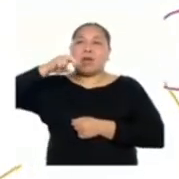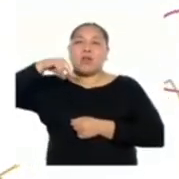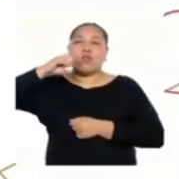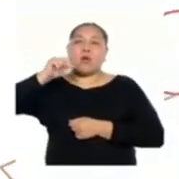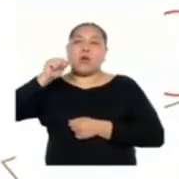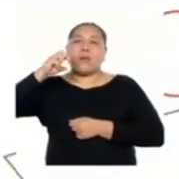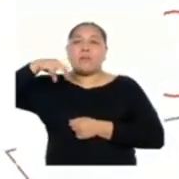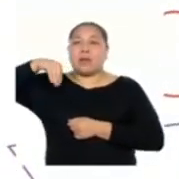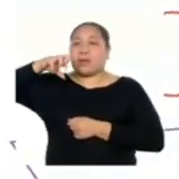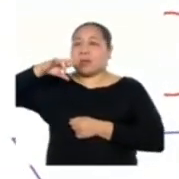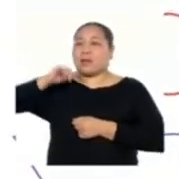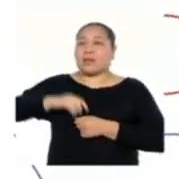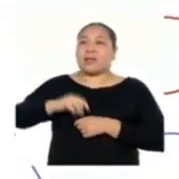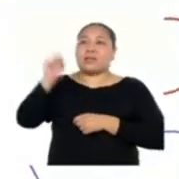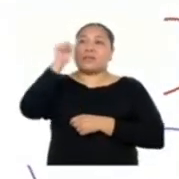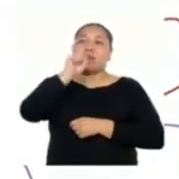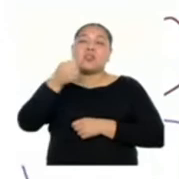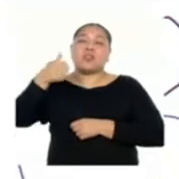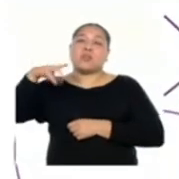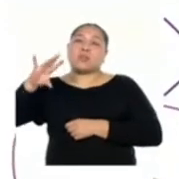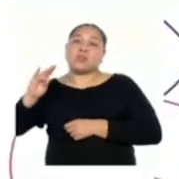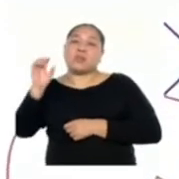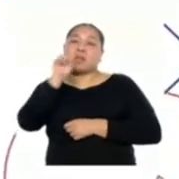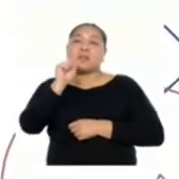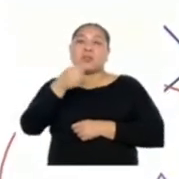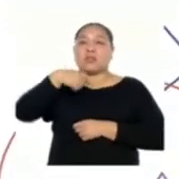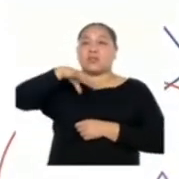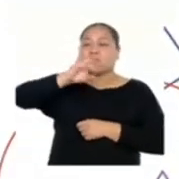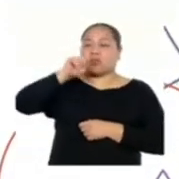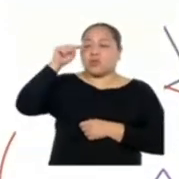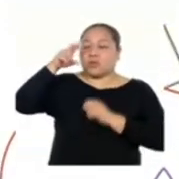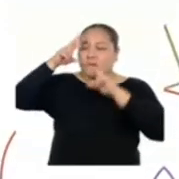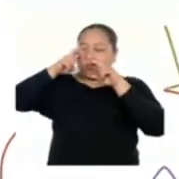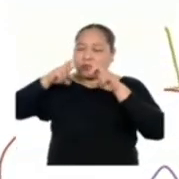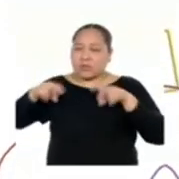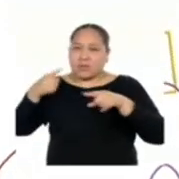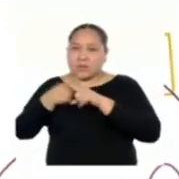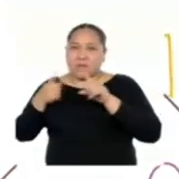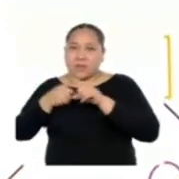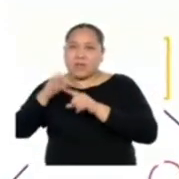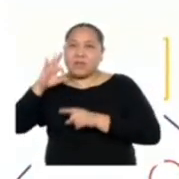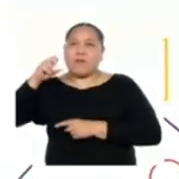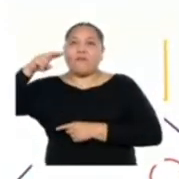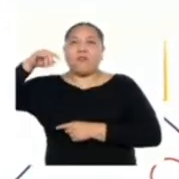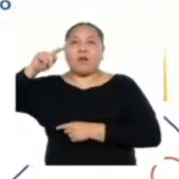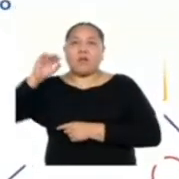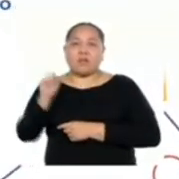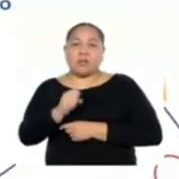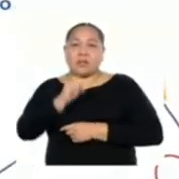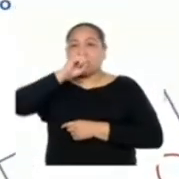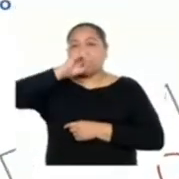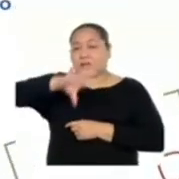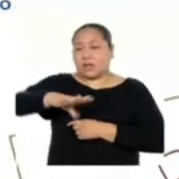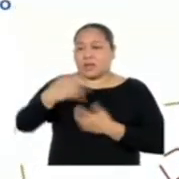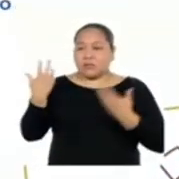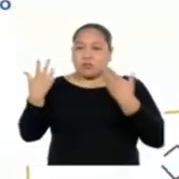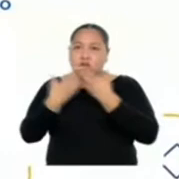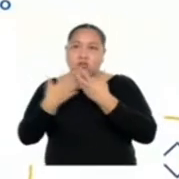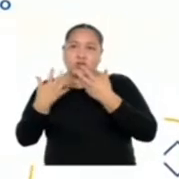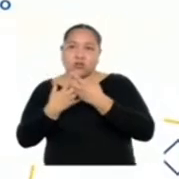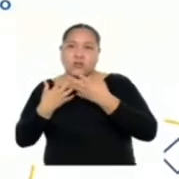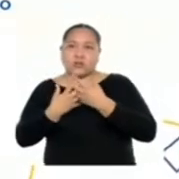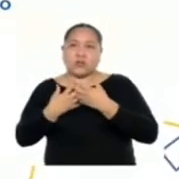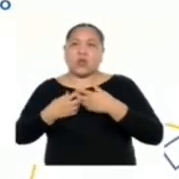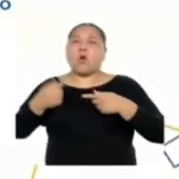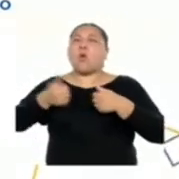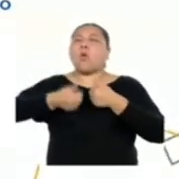siglos XVII y XVIII a partir del análisis de diversas fuentes, mencionando coincidencias